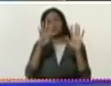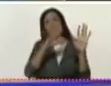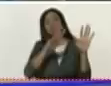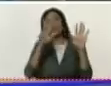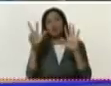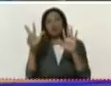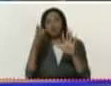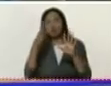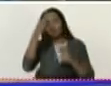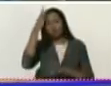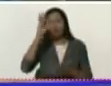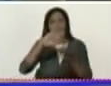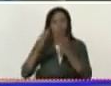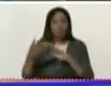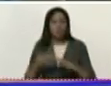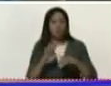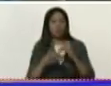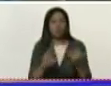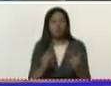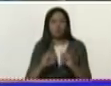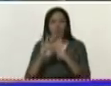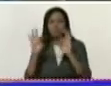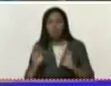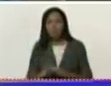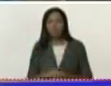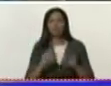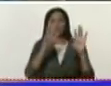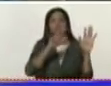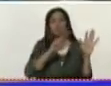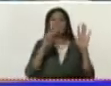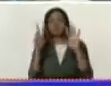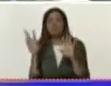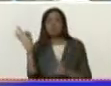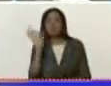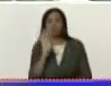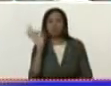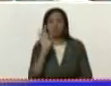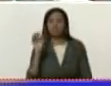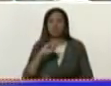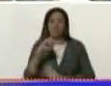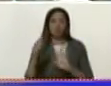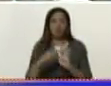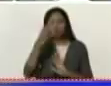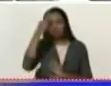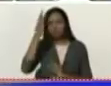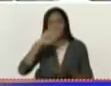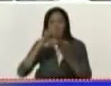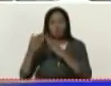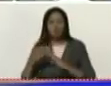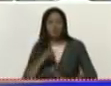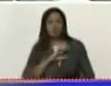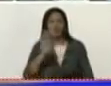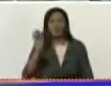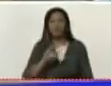41.958 consejos comunales, lo cual equivale al 87% de los consejos comunales del país.